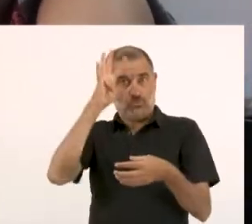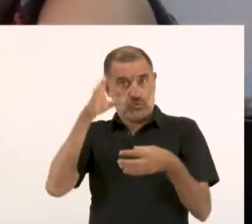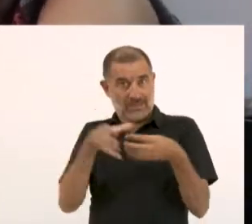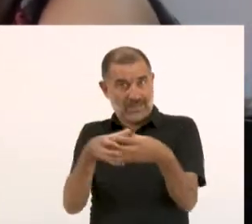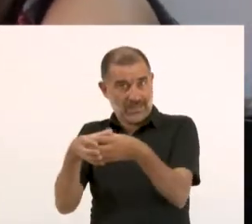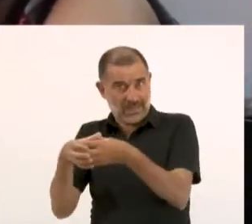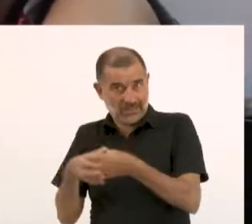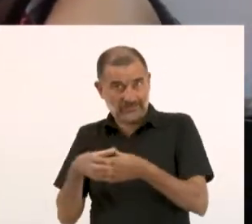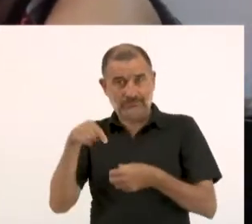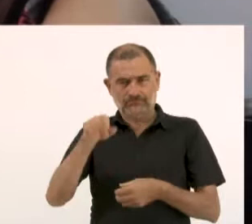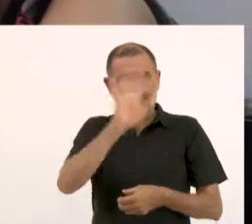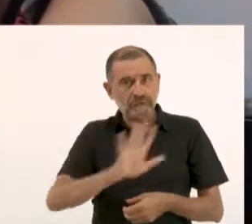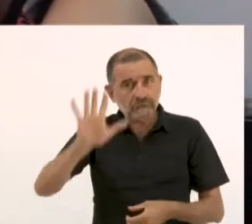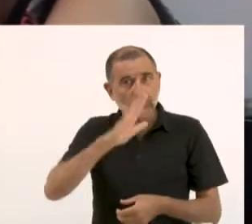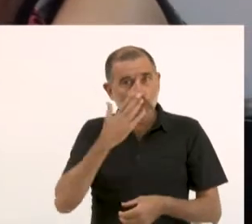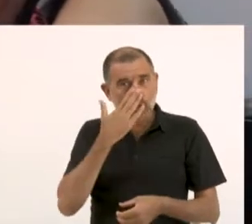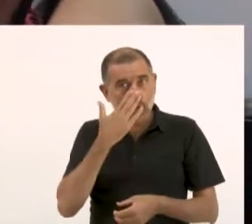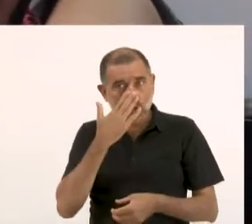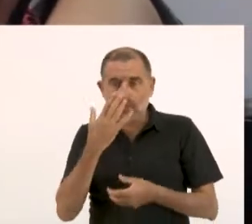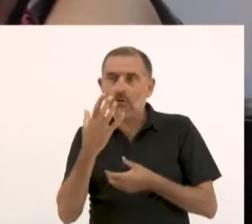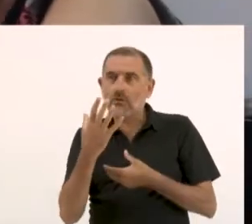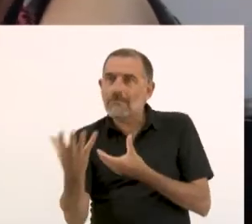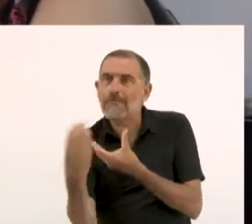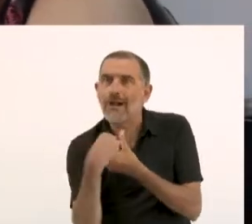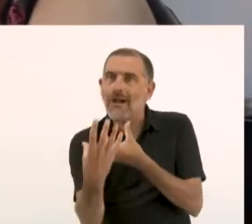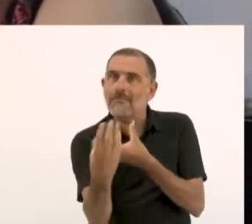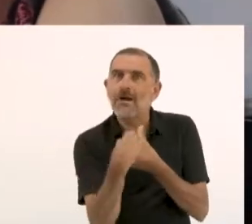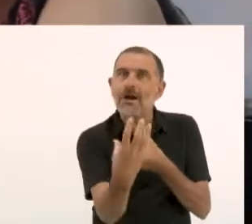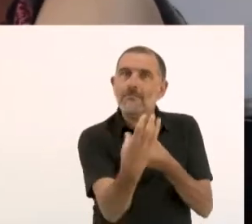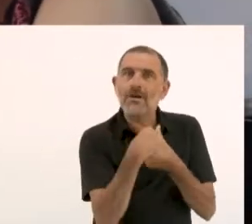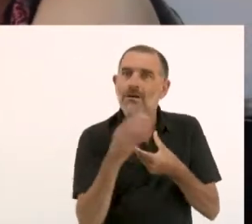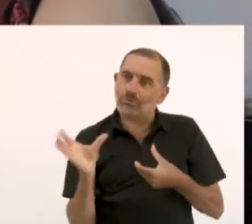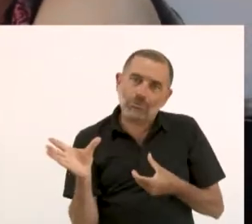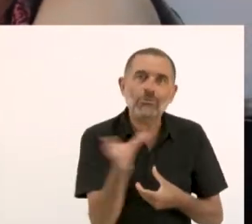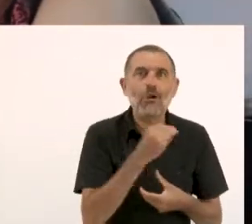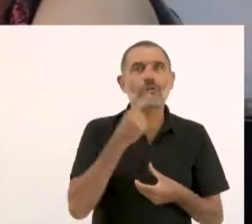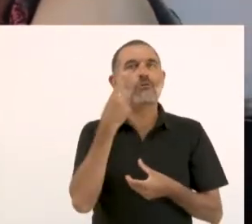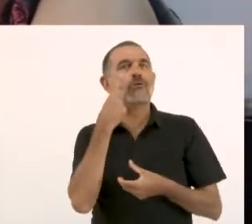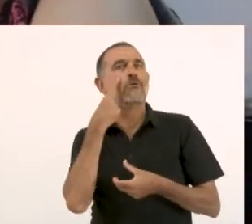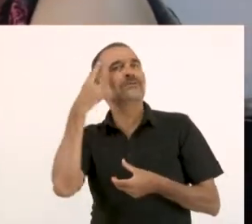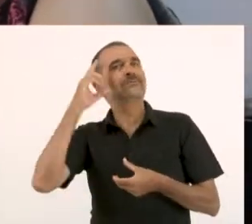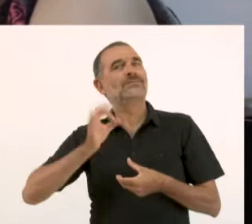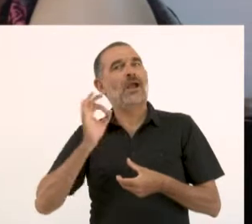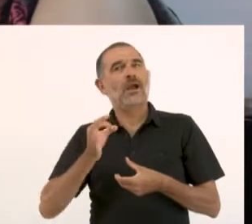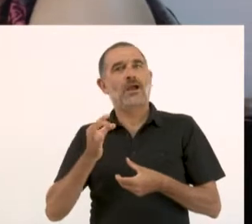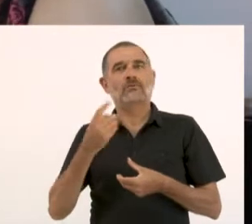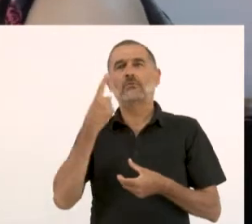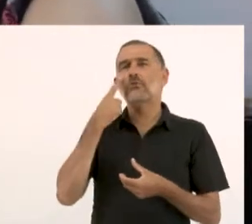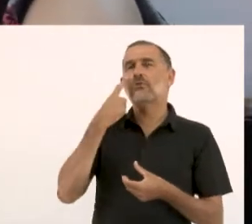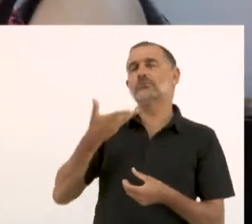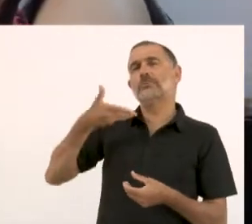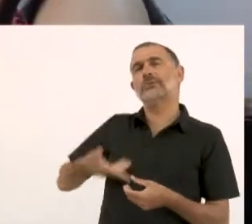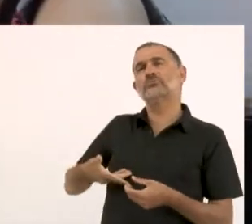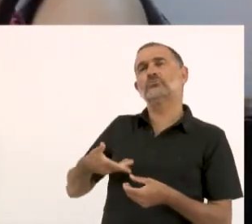ido creciendo y se ha ido nutriendo de otro tipo de saberes que quizás nosotros desde la antropología biológica nos